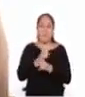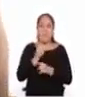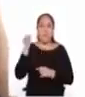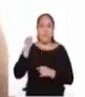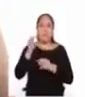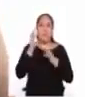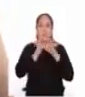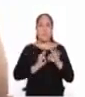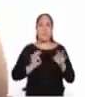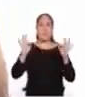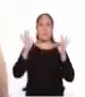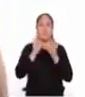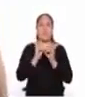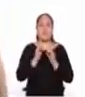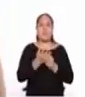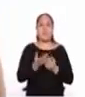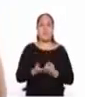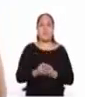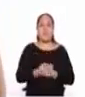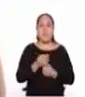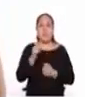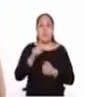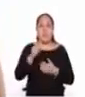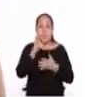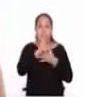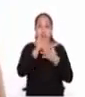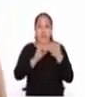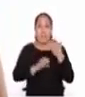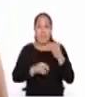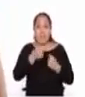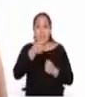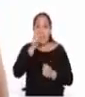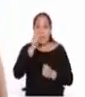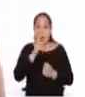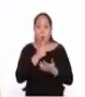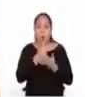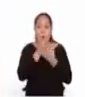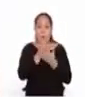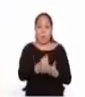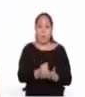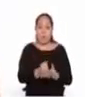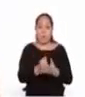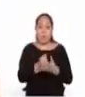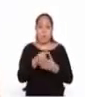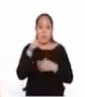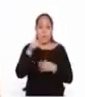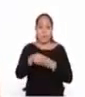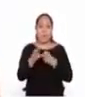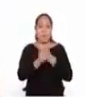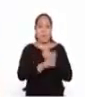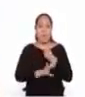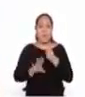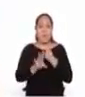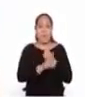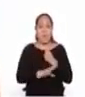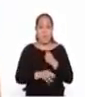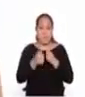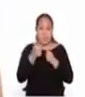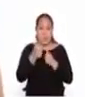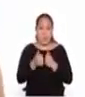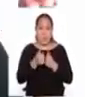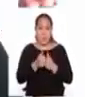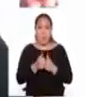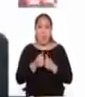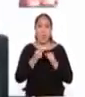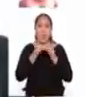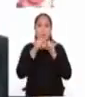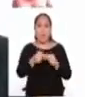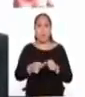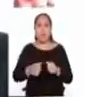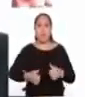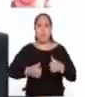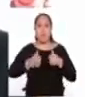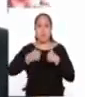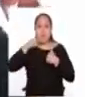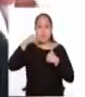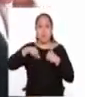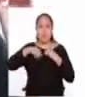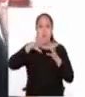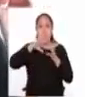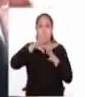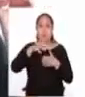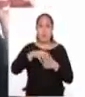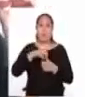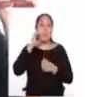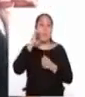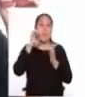importante es. Las propiedades del agua permiten que sea fundamental para que exista vida en nuestro planeta. Por